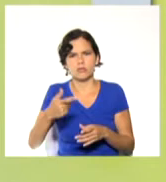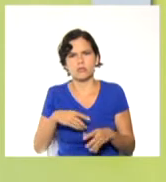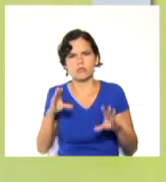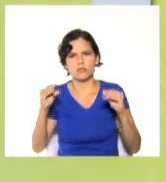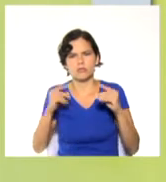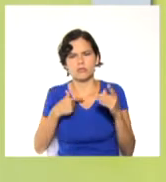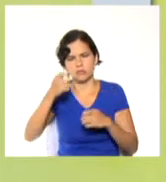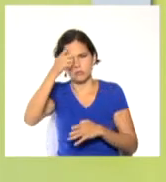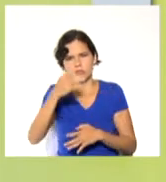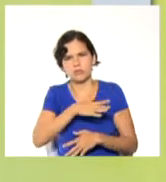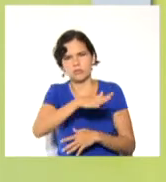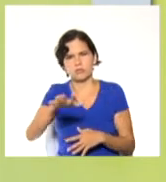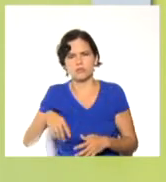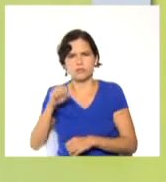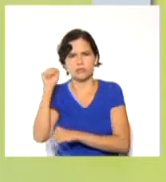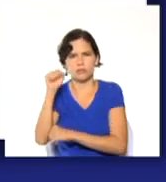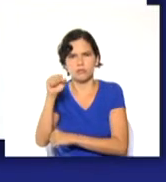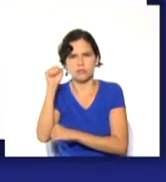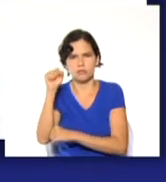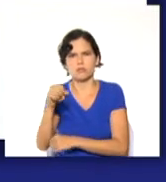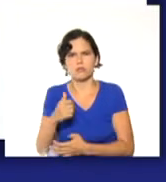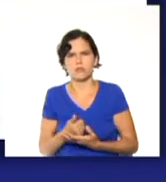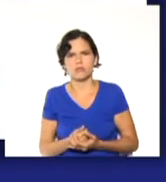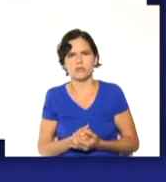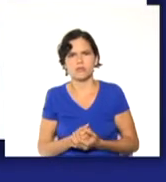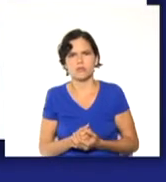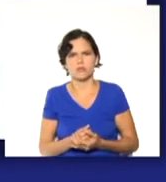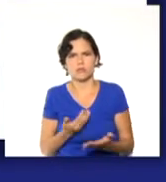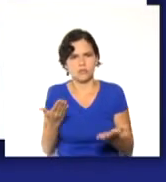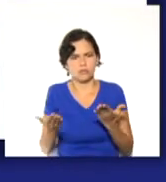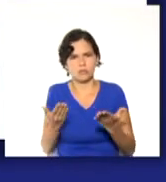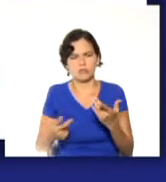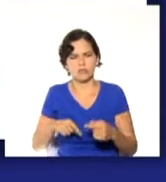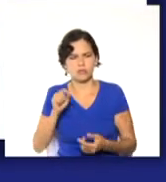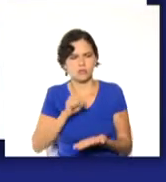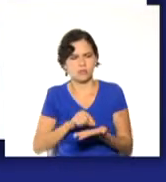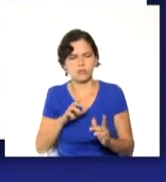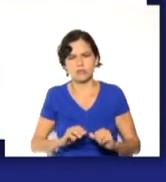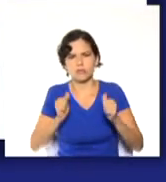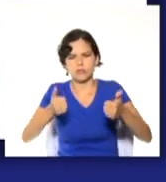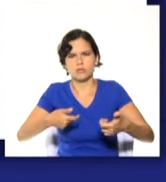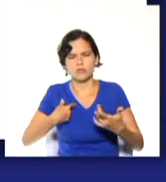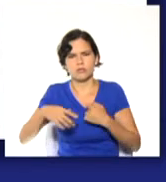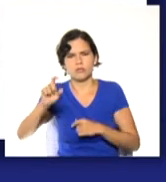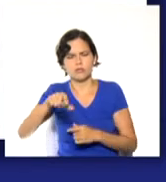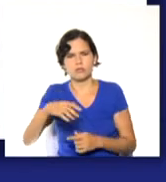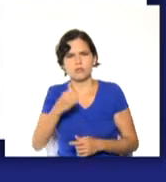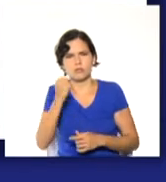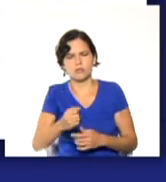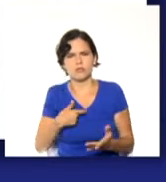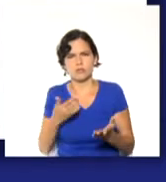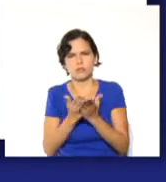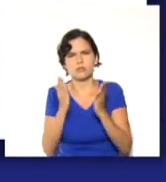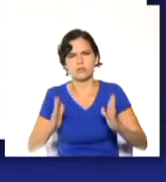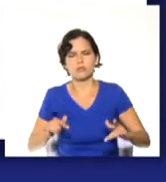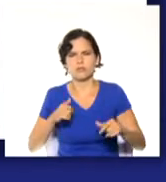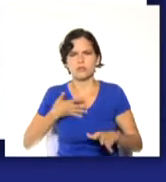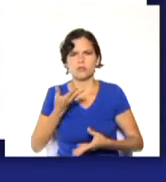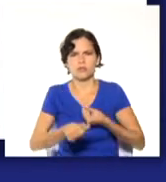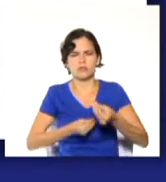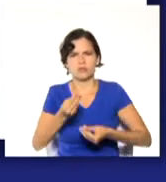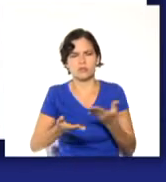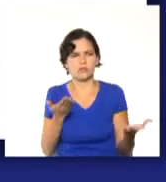hablando de la población con la condición de autismo. La comparación como punto de partida. Será necesario asegurarnos de que el estudiante puede